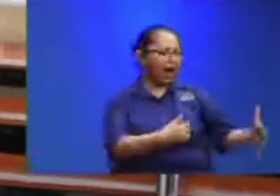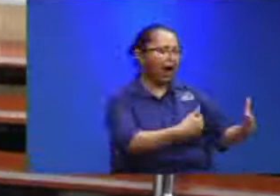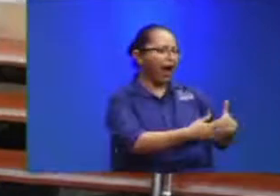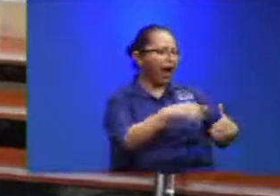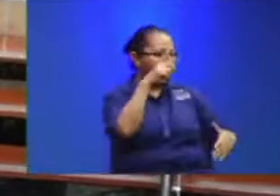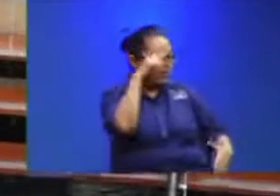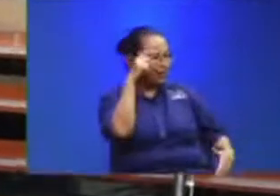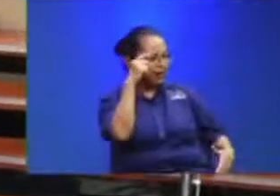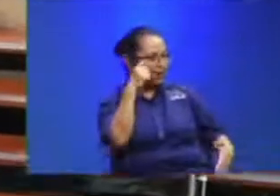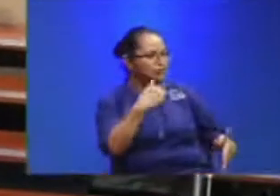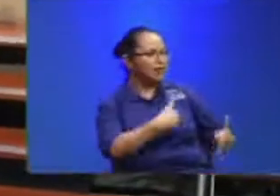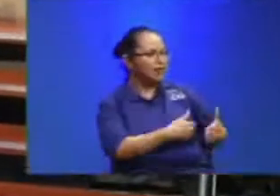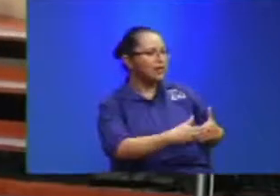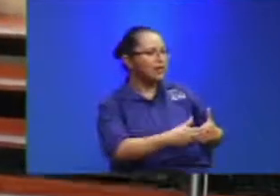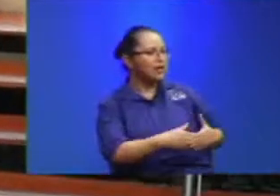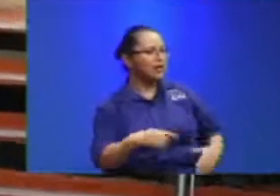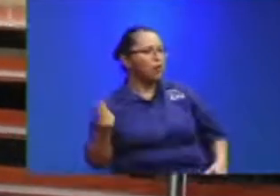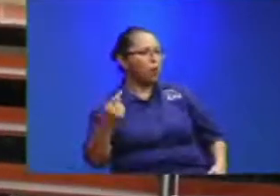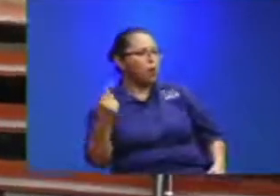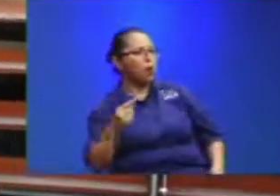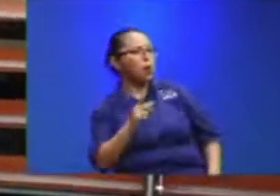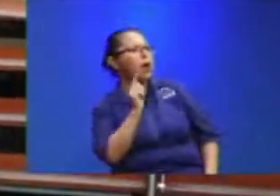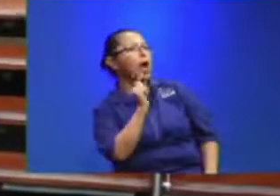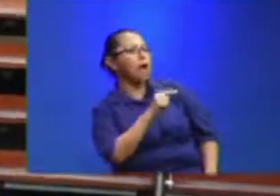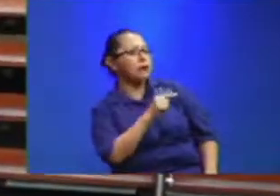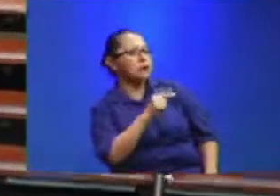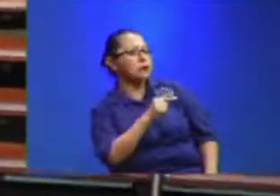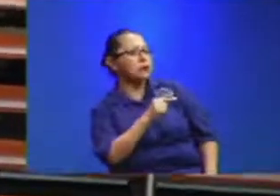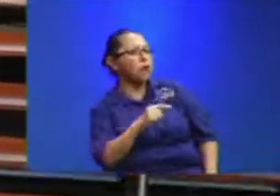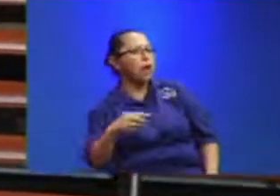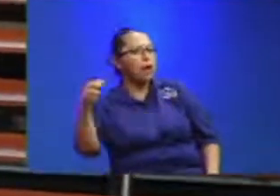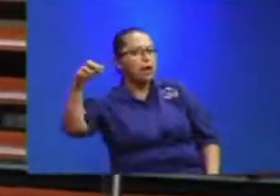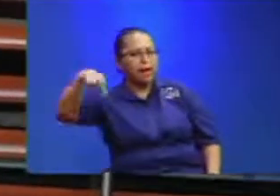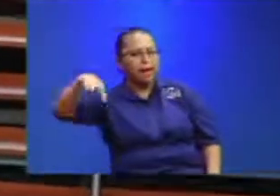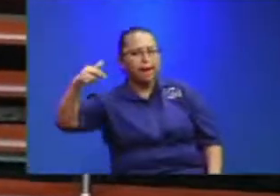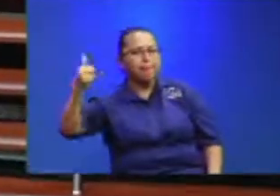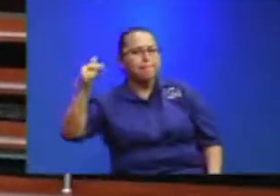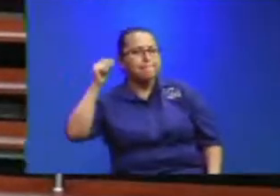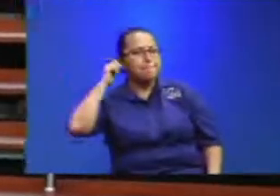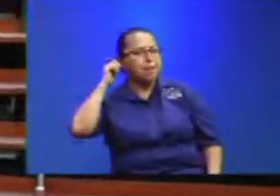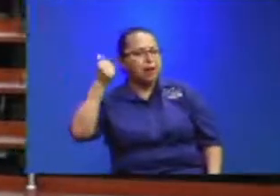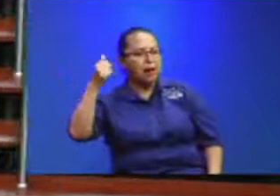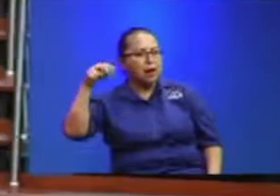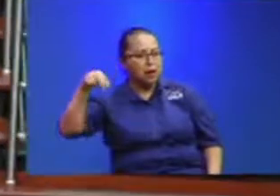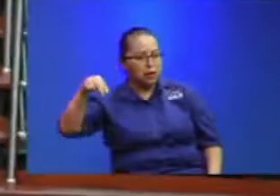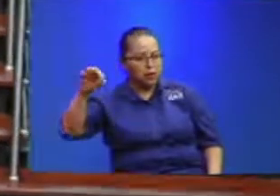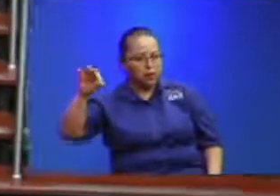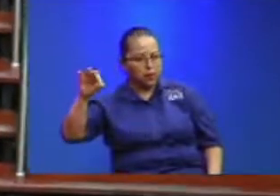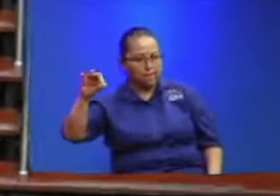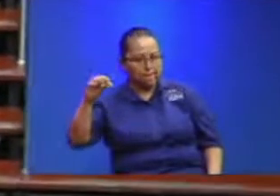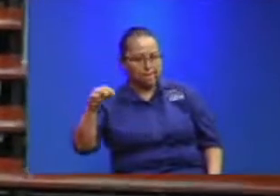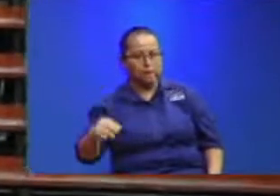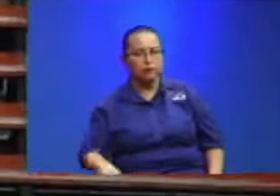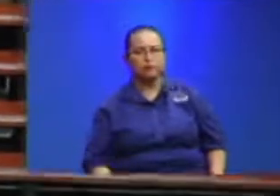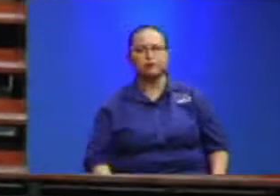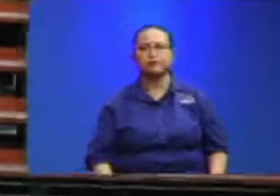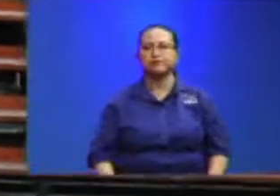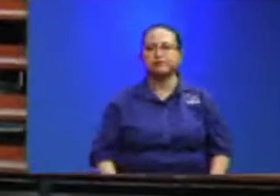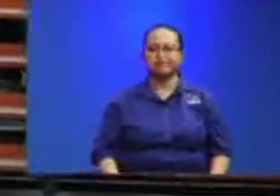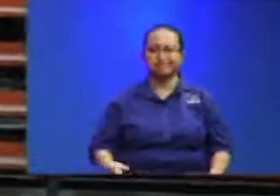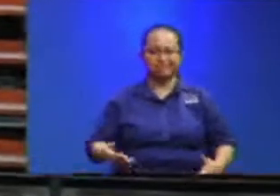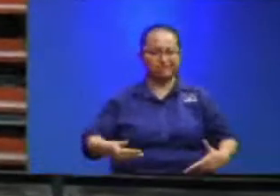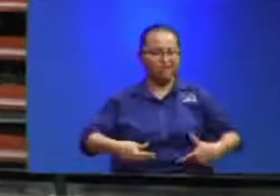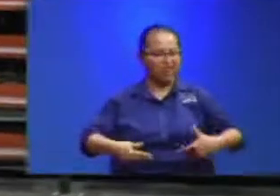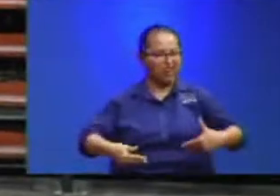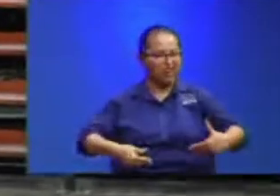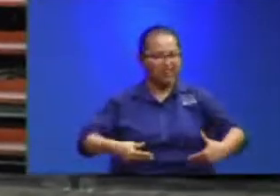mi mejor amigo lo único que es pagano hasta los tuétanos viera que un muy molesta